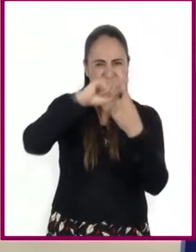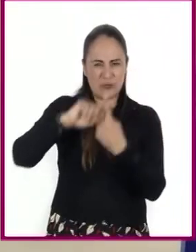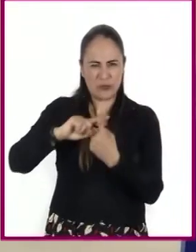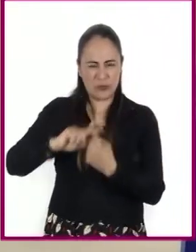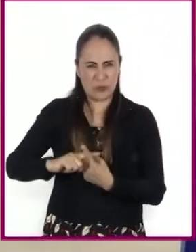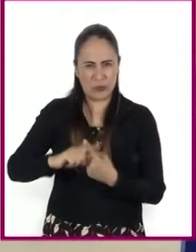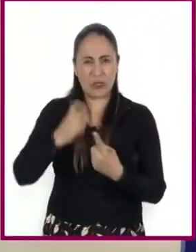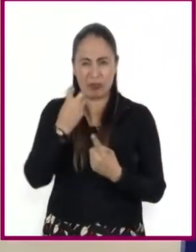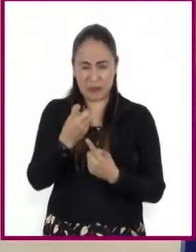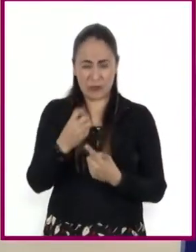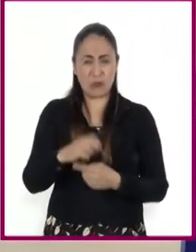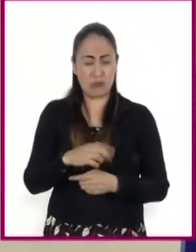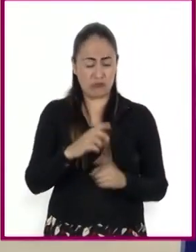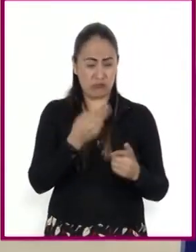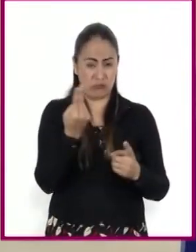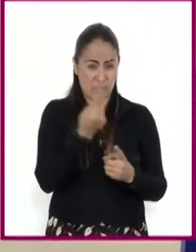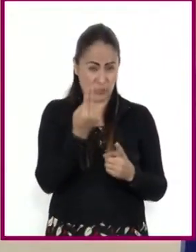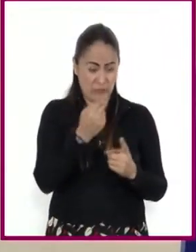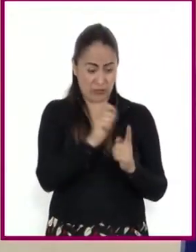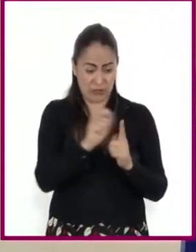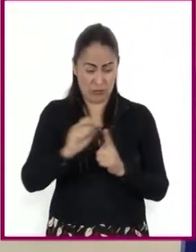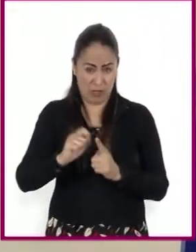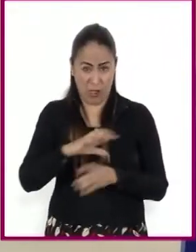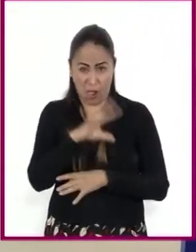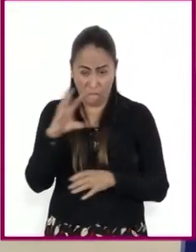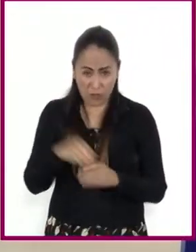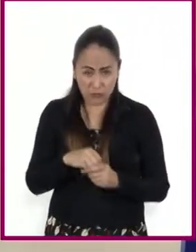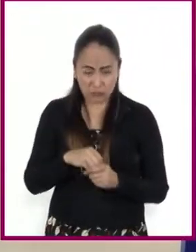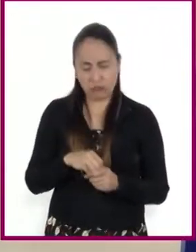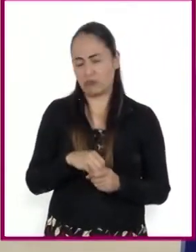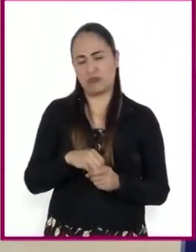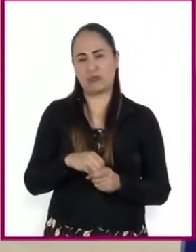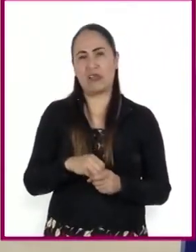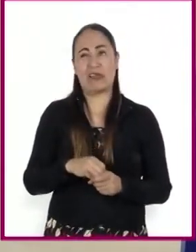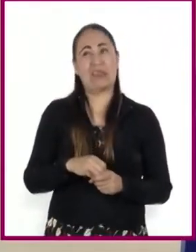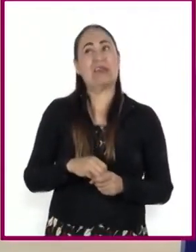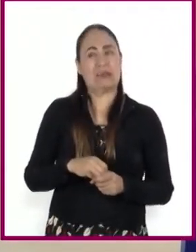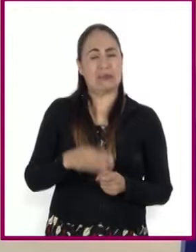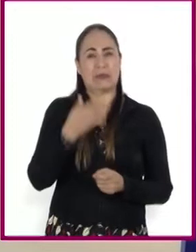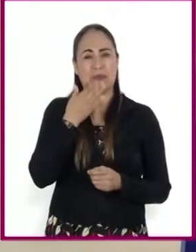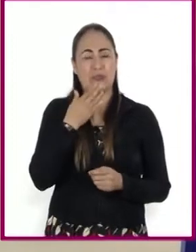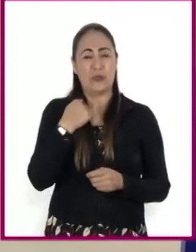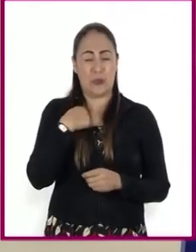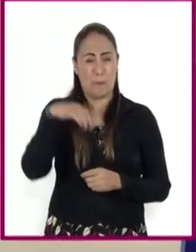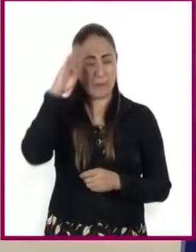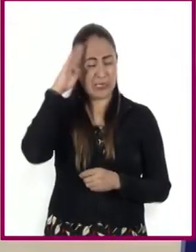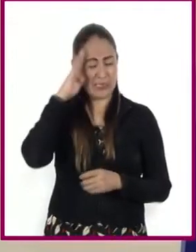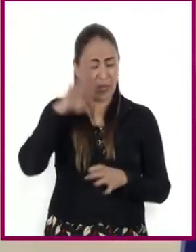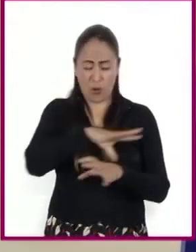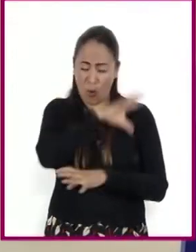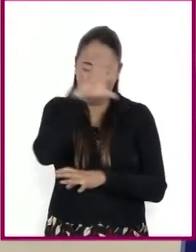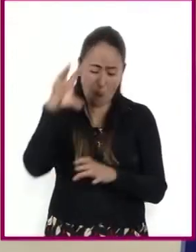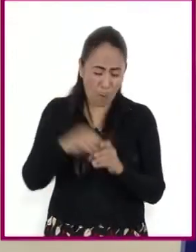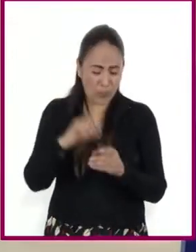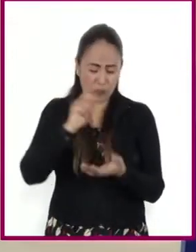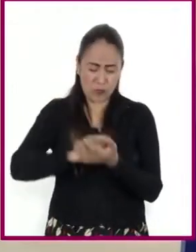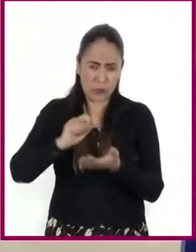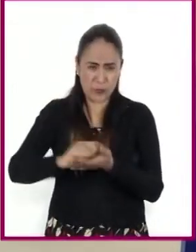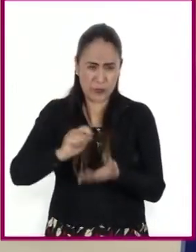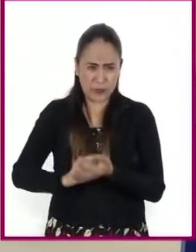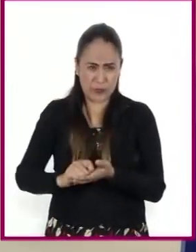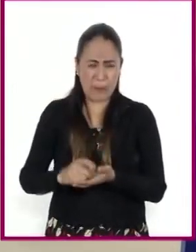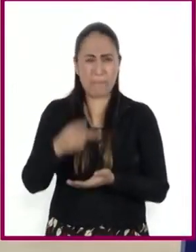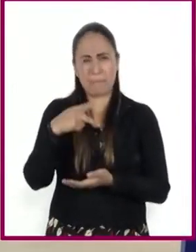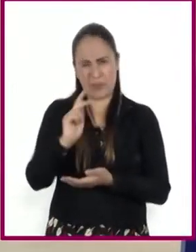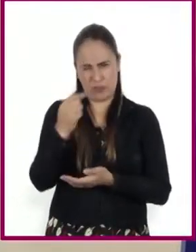uso. Qué bueno que lo menciona, maestra, porque yo creí que debía incluir todos los elementos. ¿Pero qué cree? Tengo